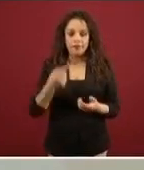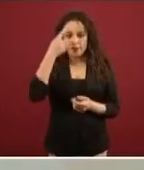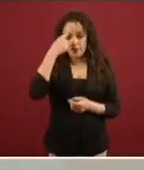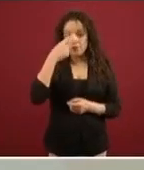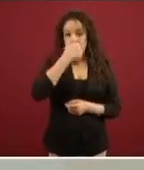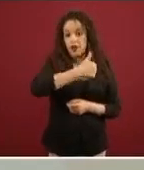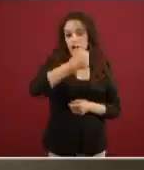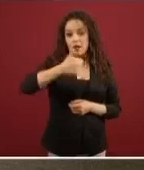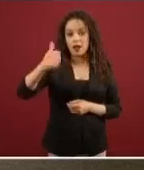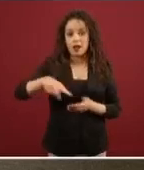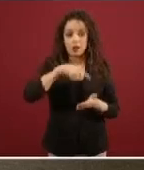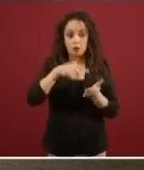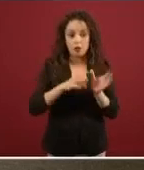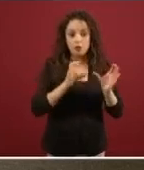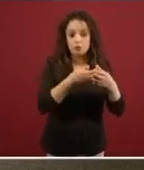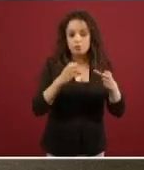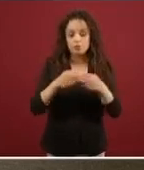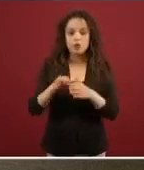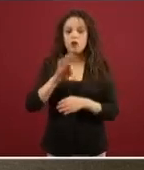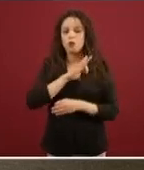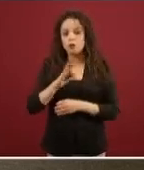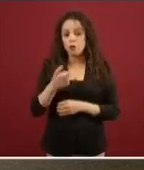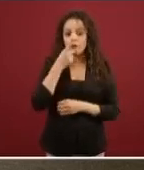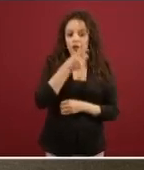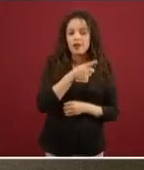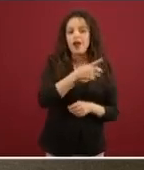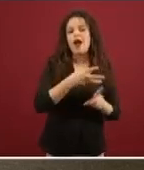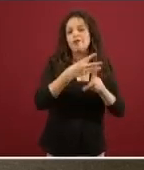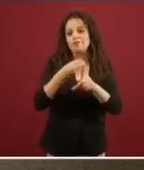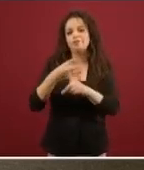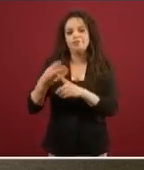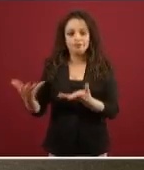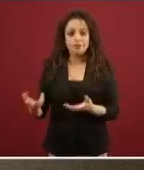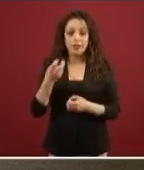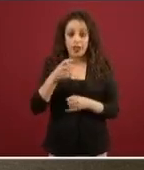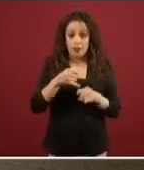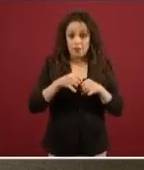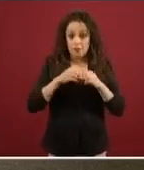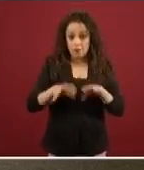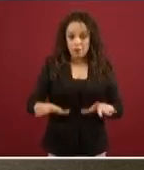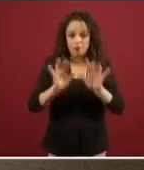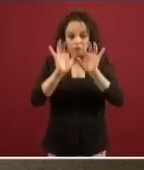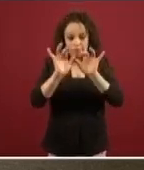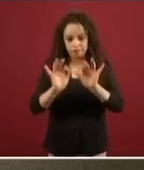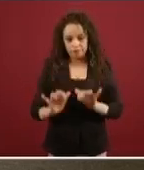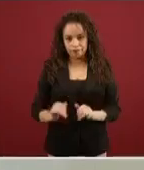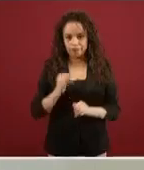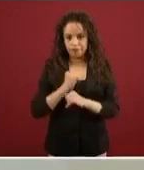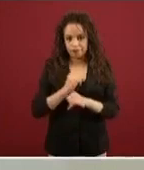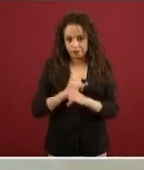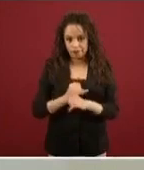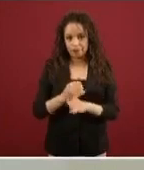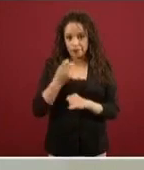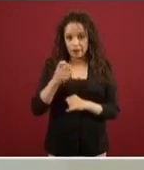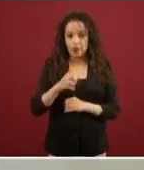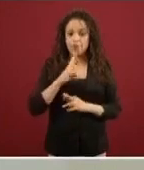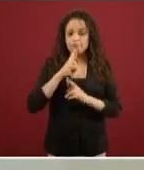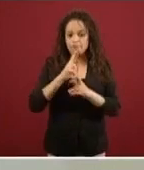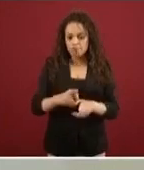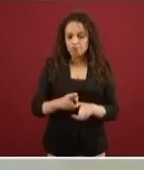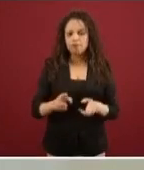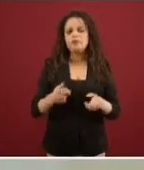son ellos precisamente los que directamente ingresan a la plataforma y capturan el resultado y dicen este resultado es positivo o